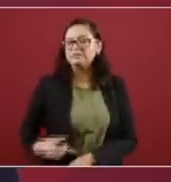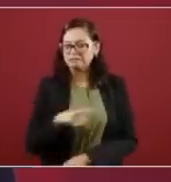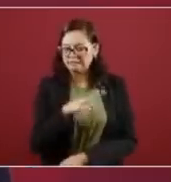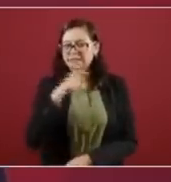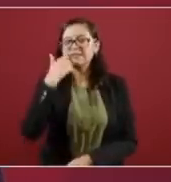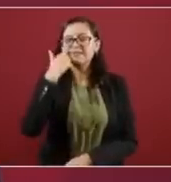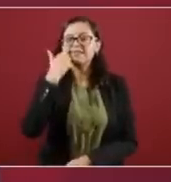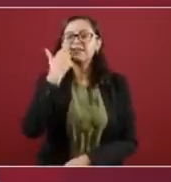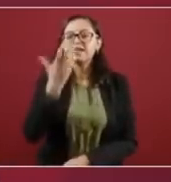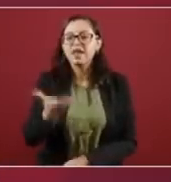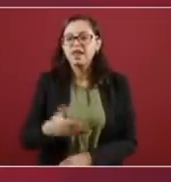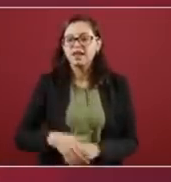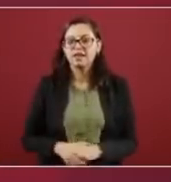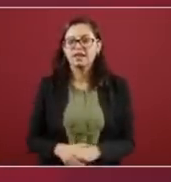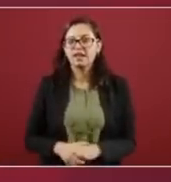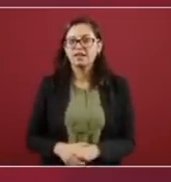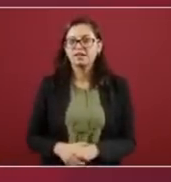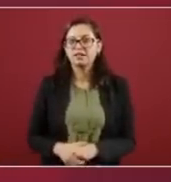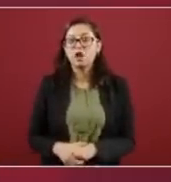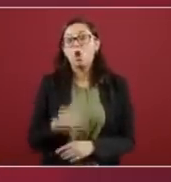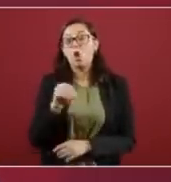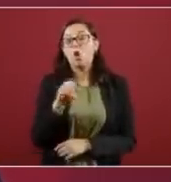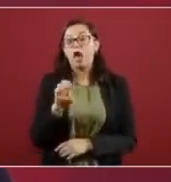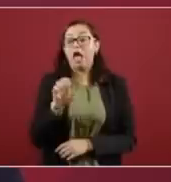para dar una carta a la oea